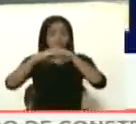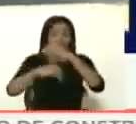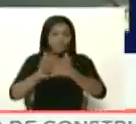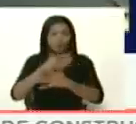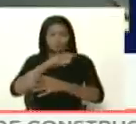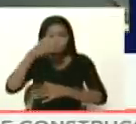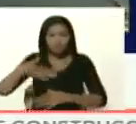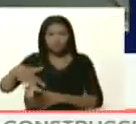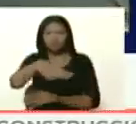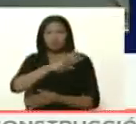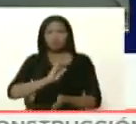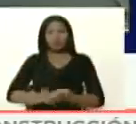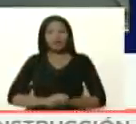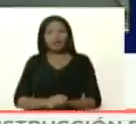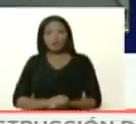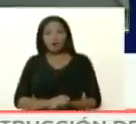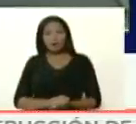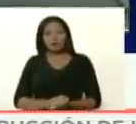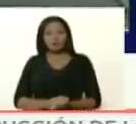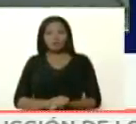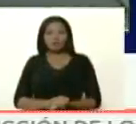nuestro pueblo tenga su transporte.